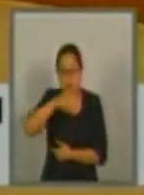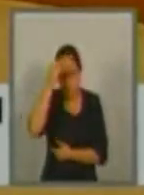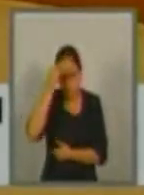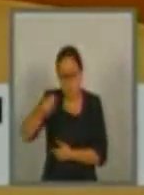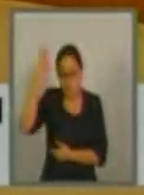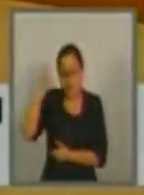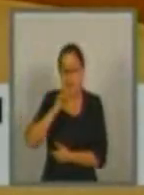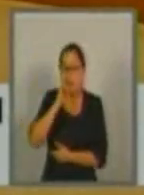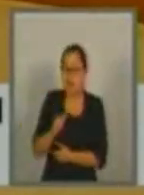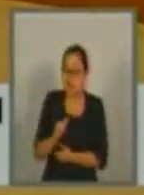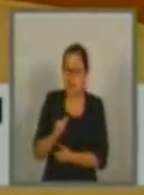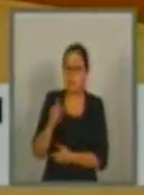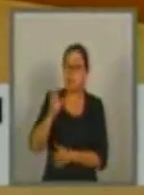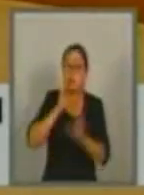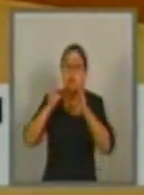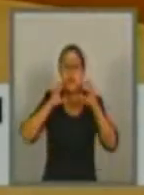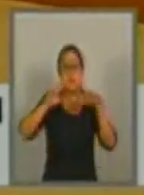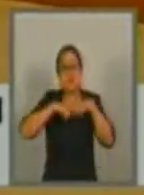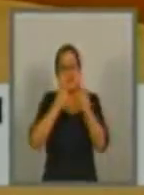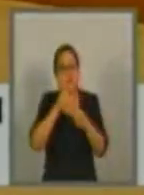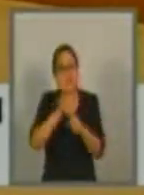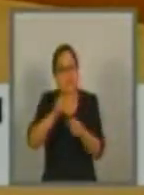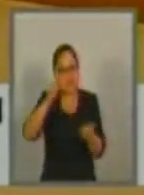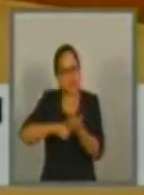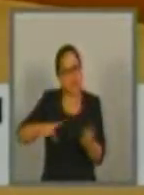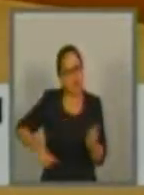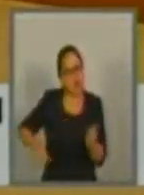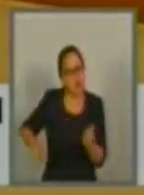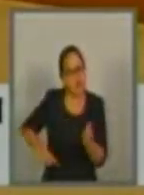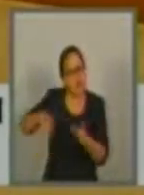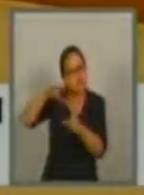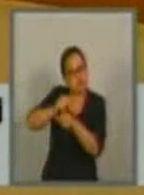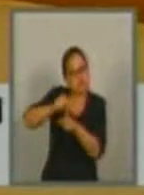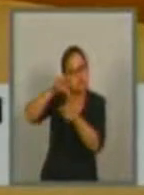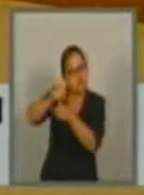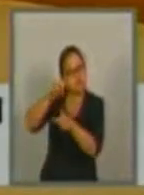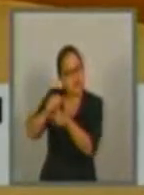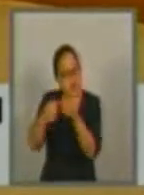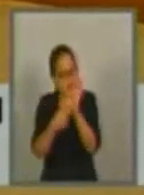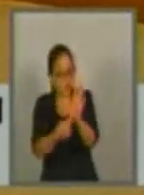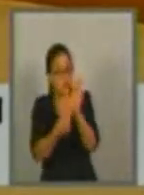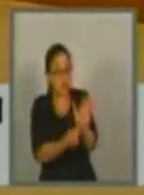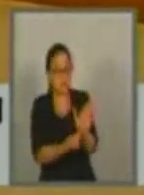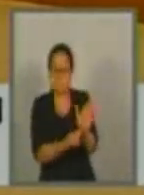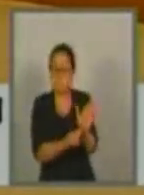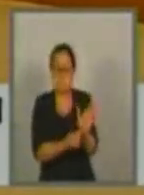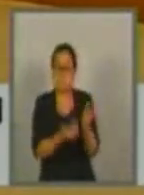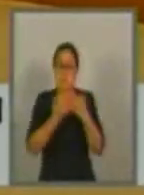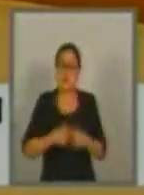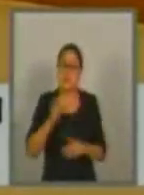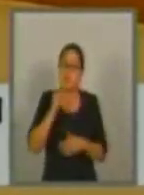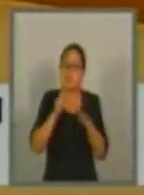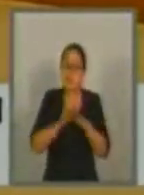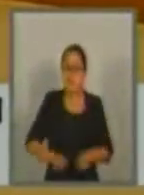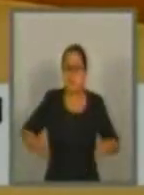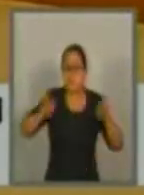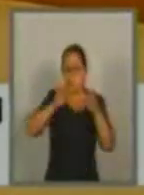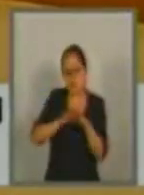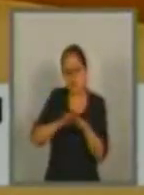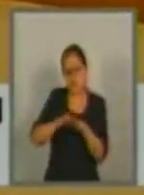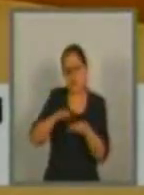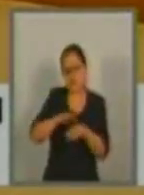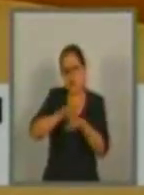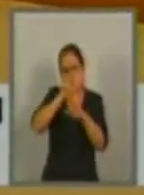comunicación social no solo informa los logros del gobierno, también juega un papel de la mayor relevancia